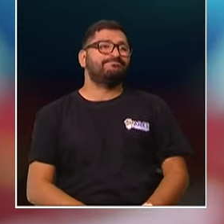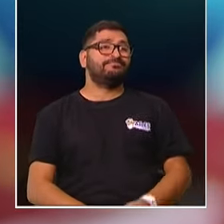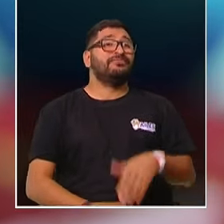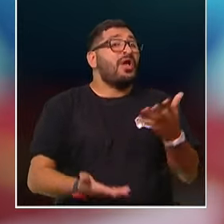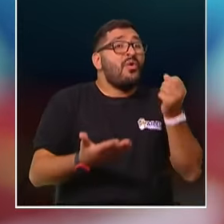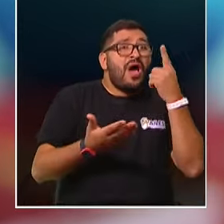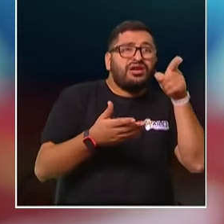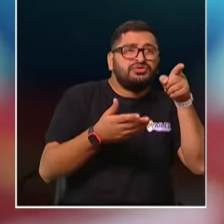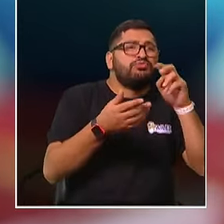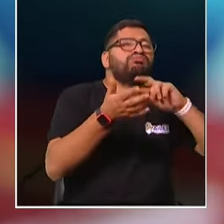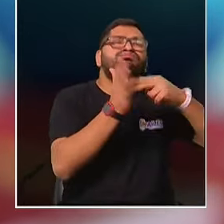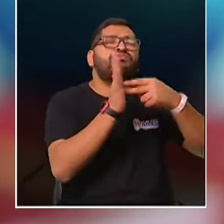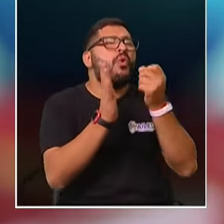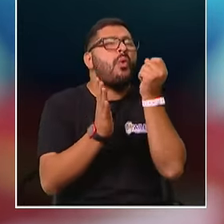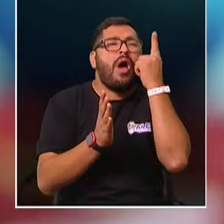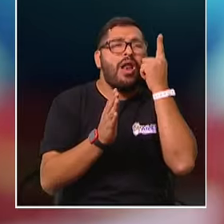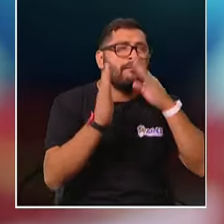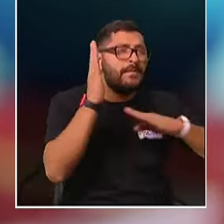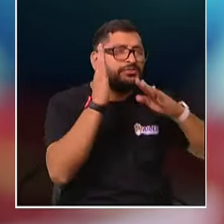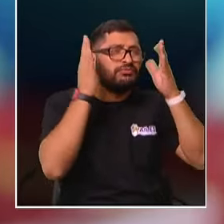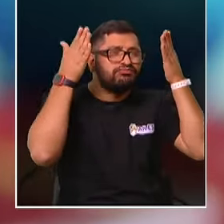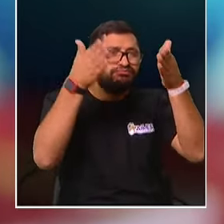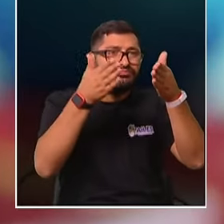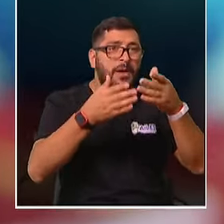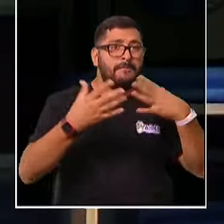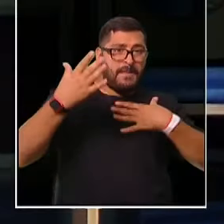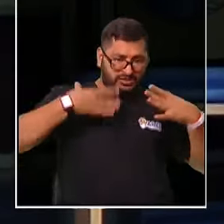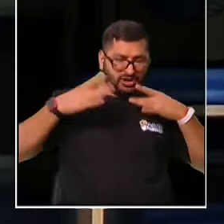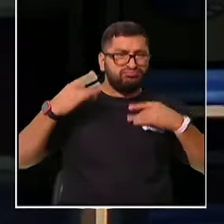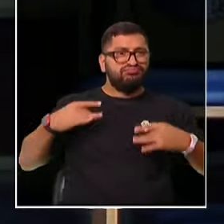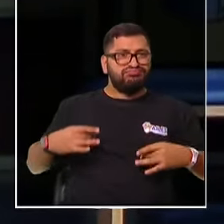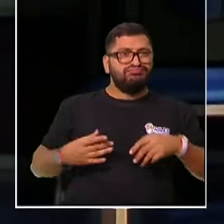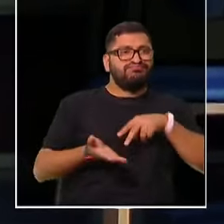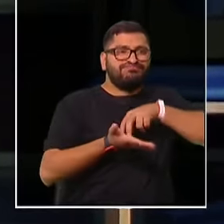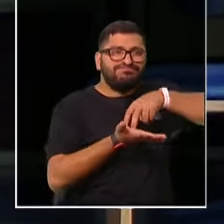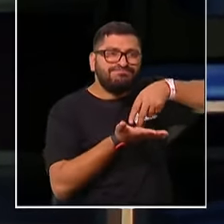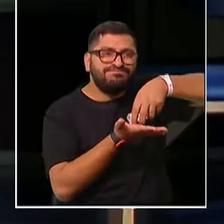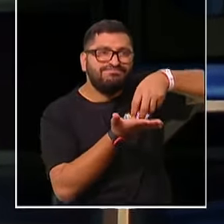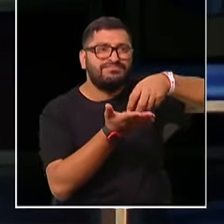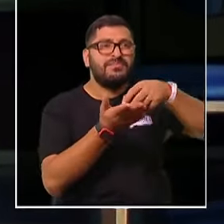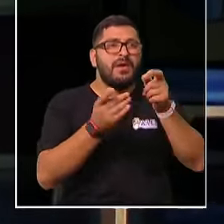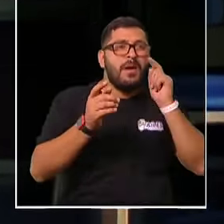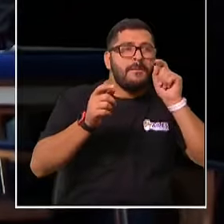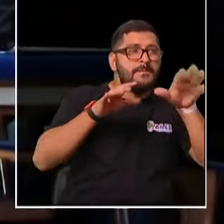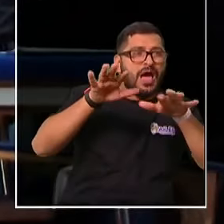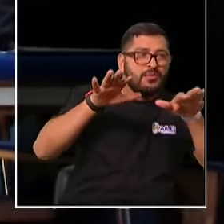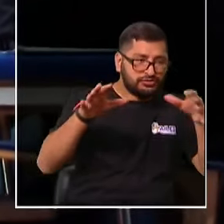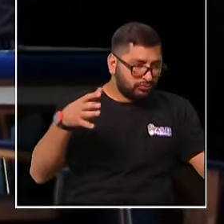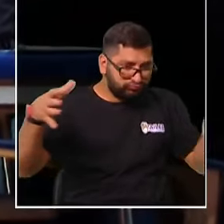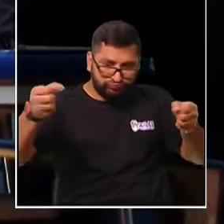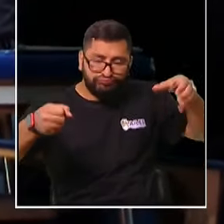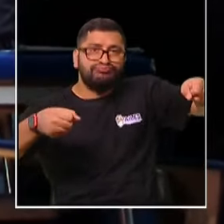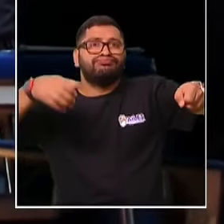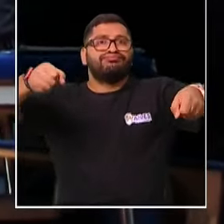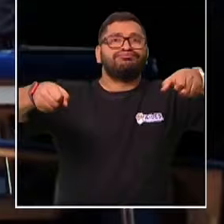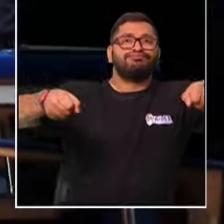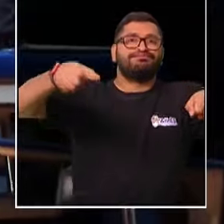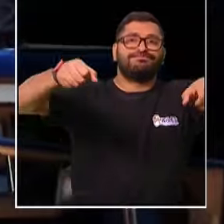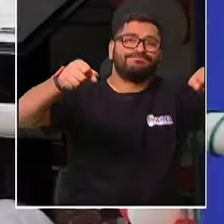por lo cual lo que le ha traído dificultades básicamente es en la marcha y todo lo que tiene que ver con la manipulación de objetos.